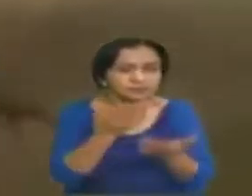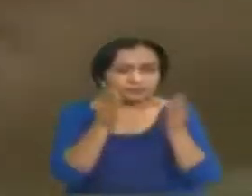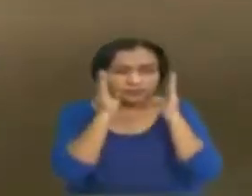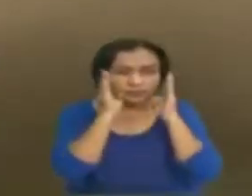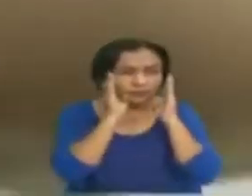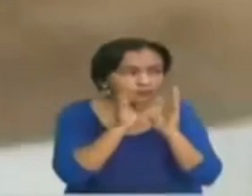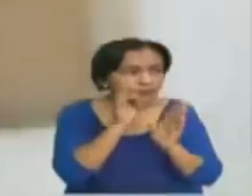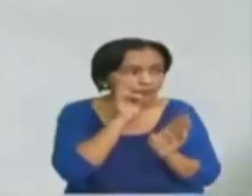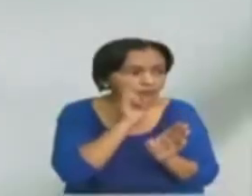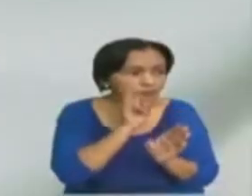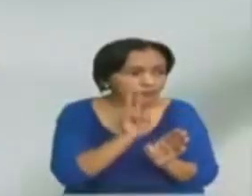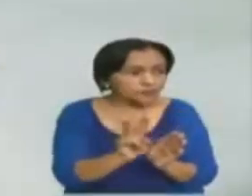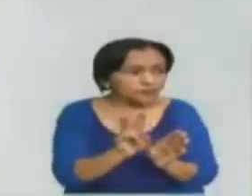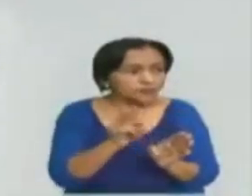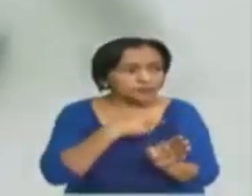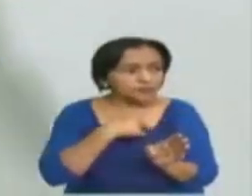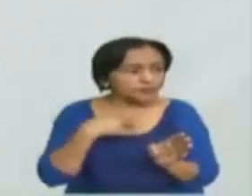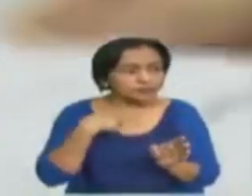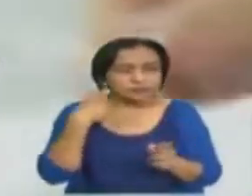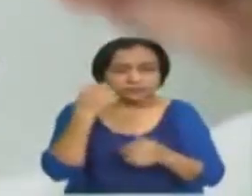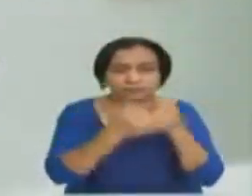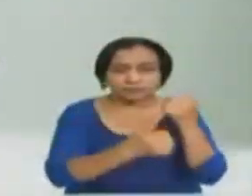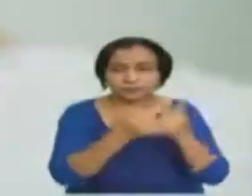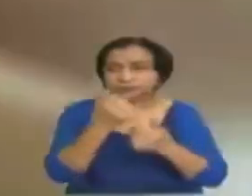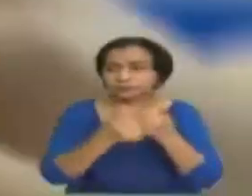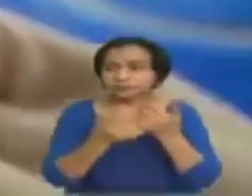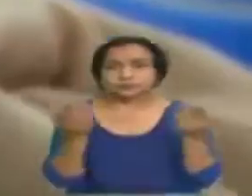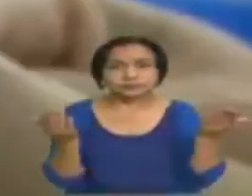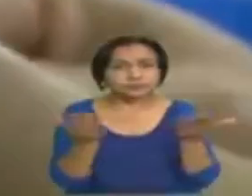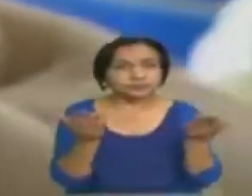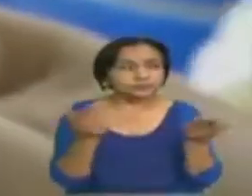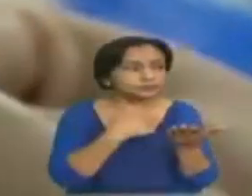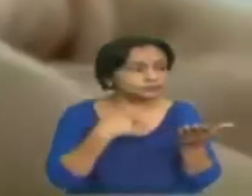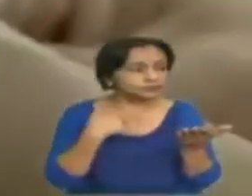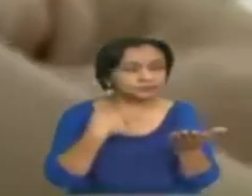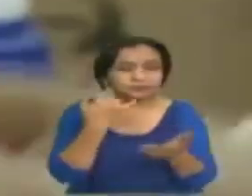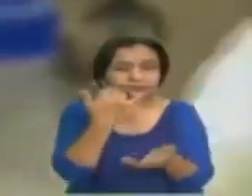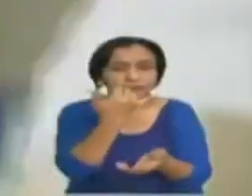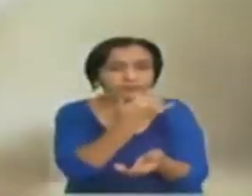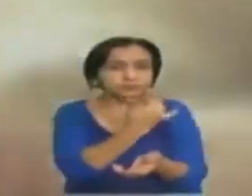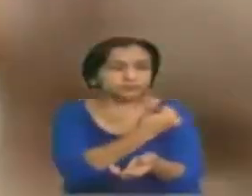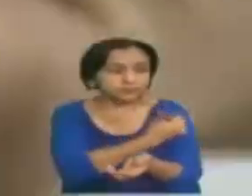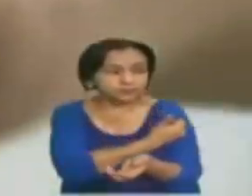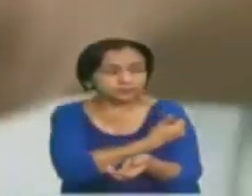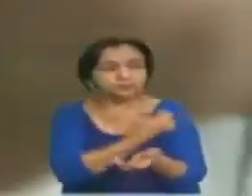de salud en los diferentes centros médicos del país. Para Noticias 12, Fabiana Plata.